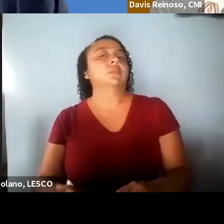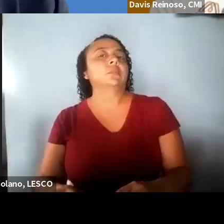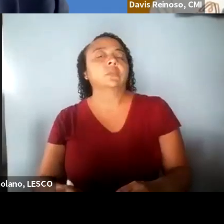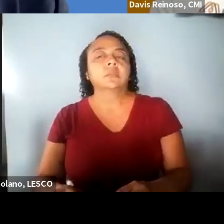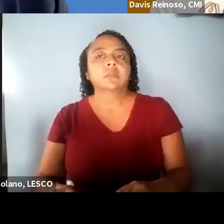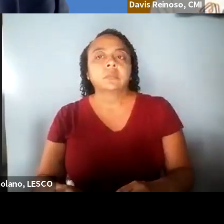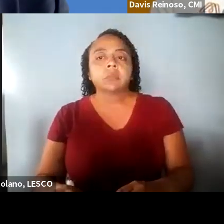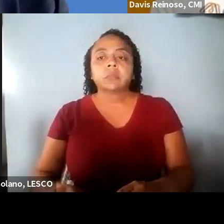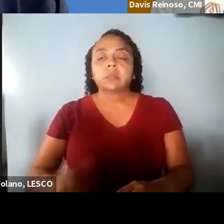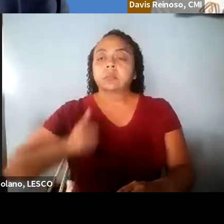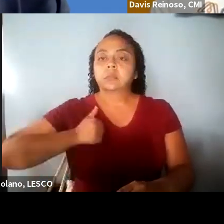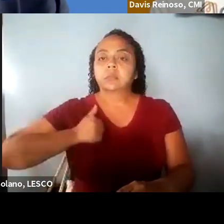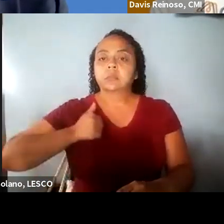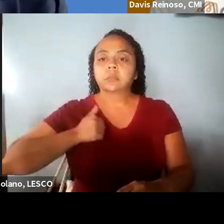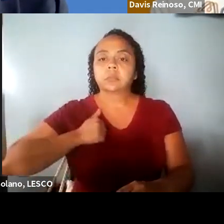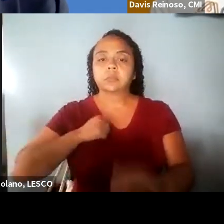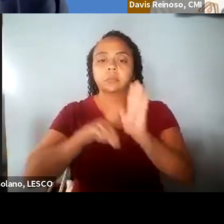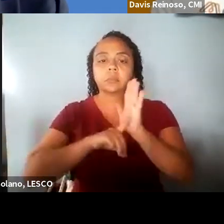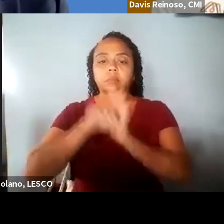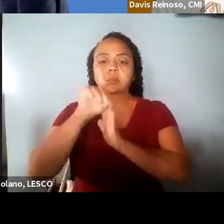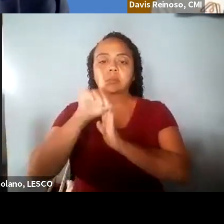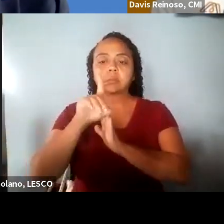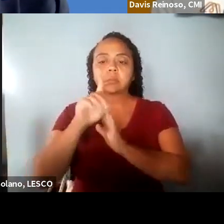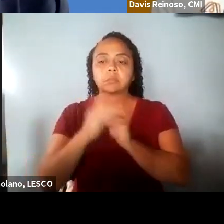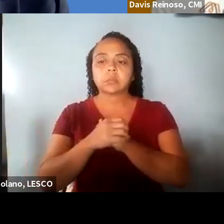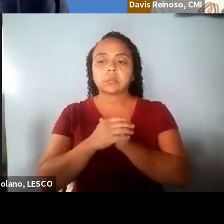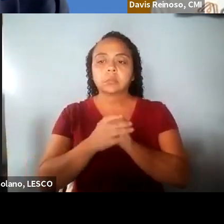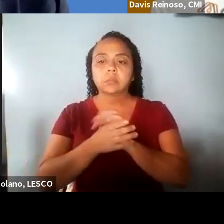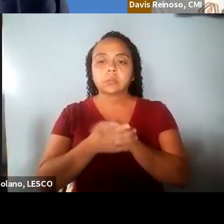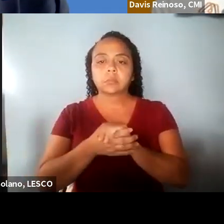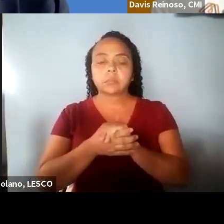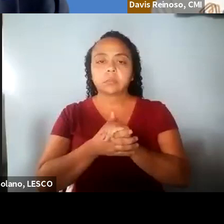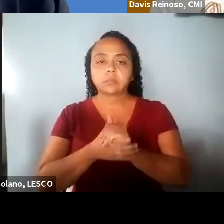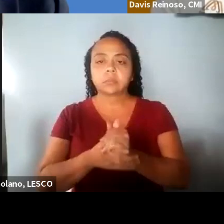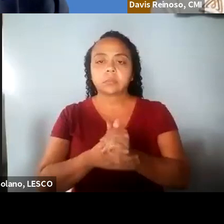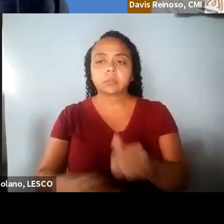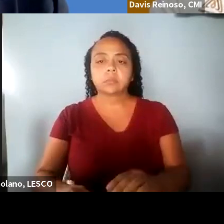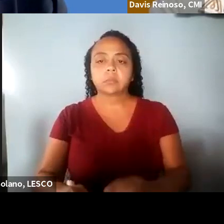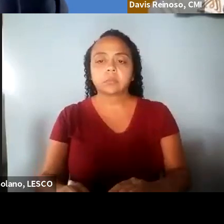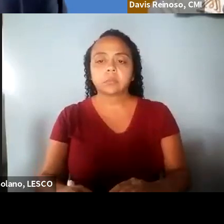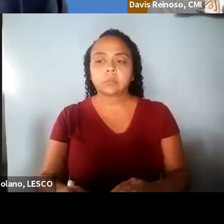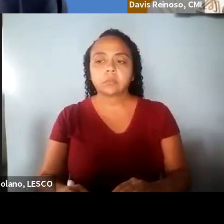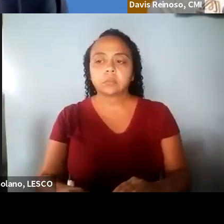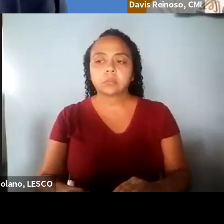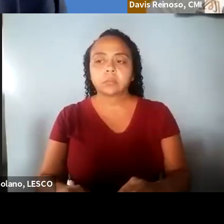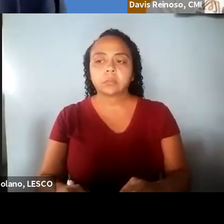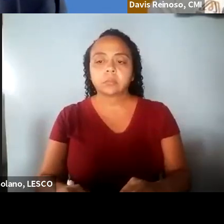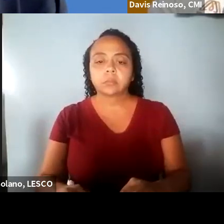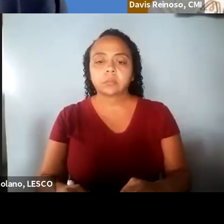en canadá se ha desarrollado herramientas también a nivel de la subsección caribe con localizar los reds